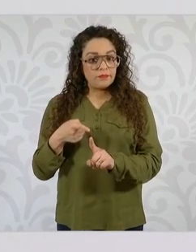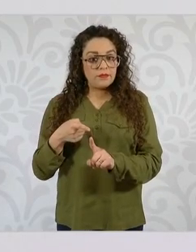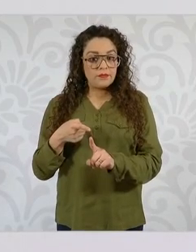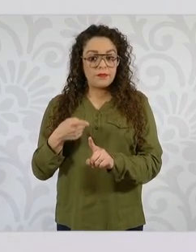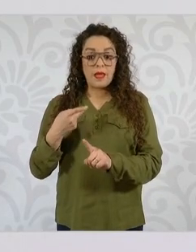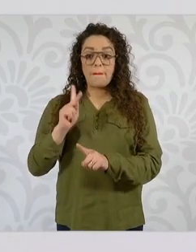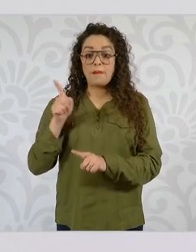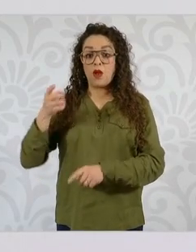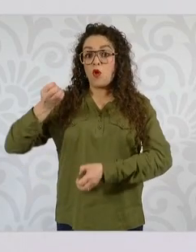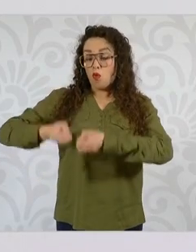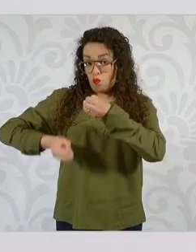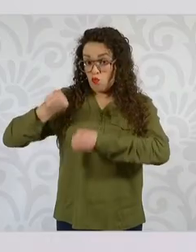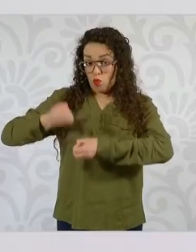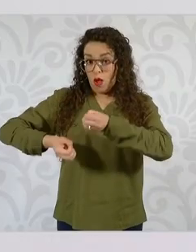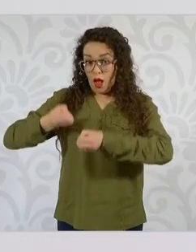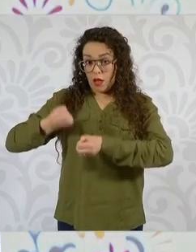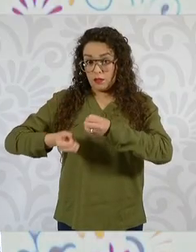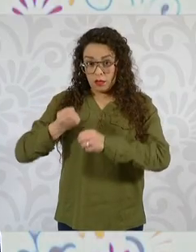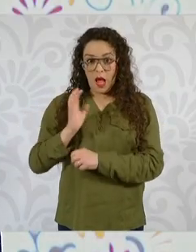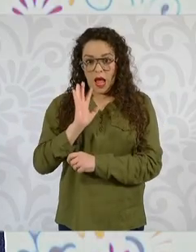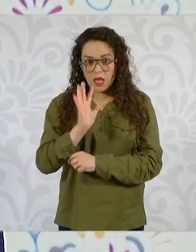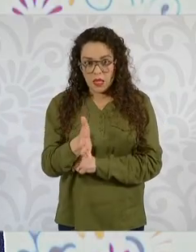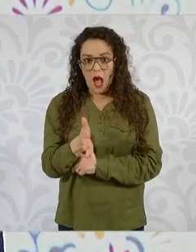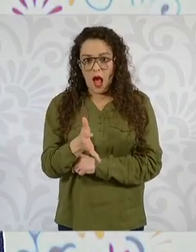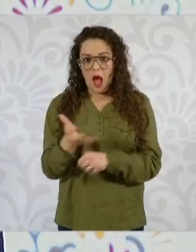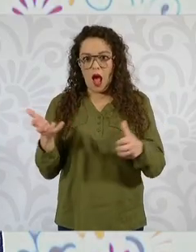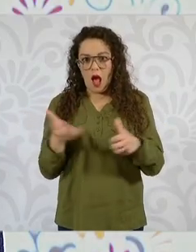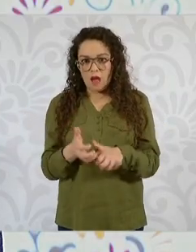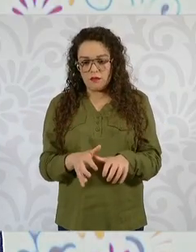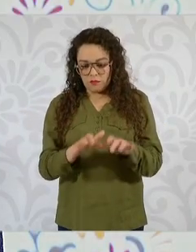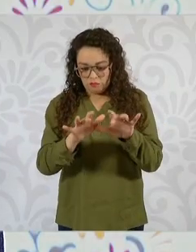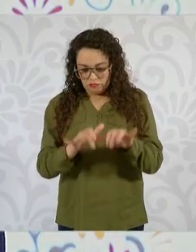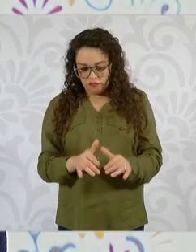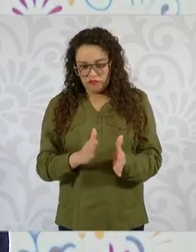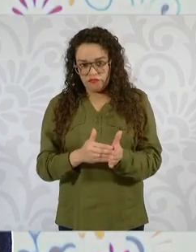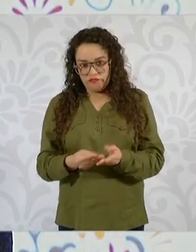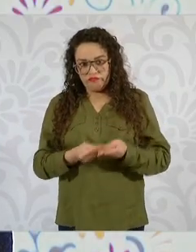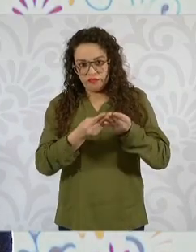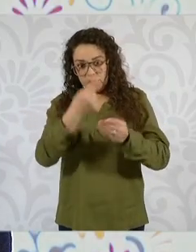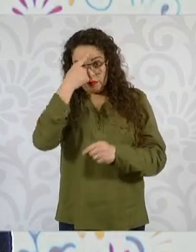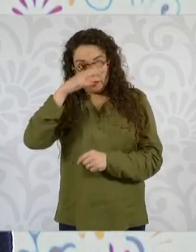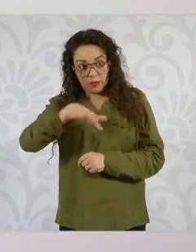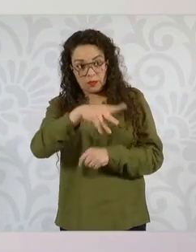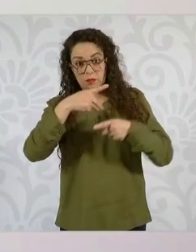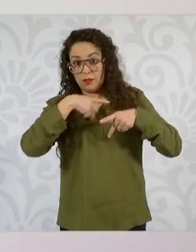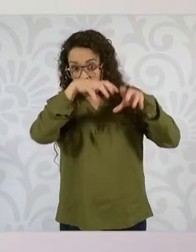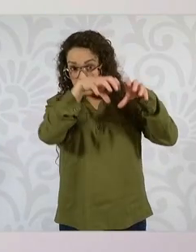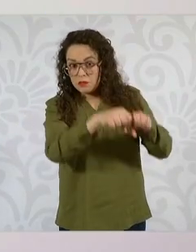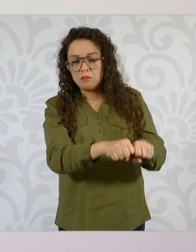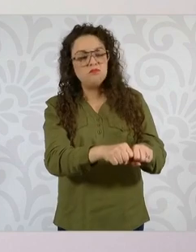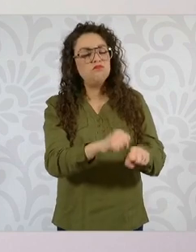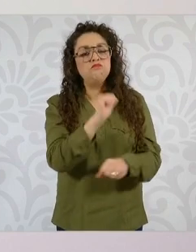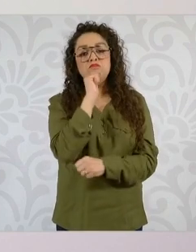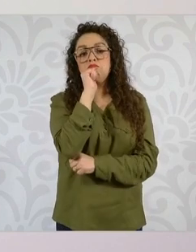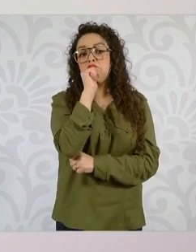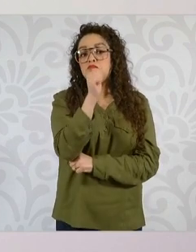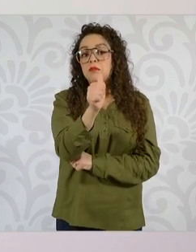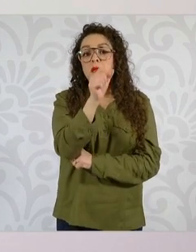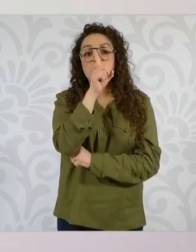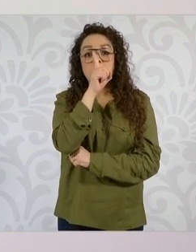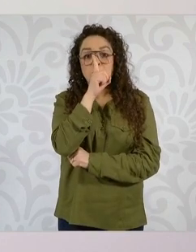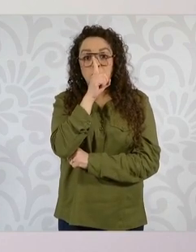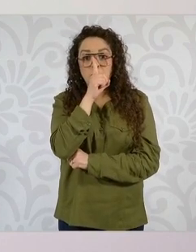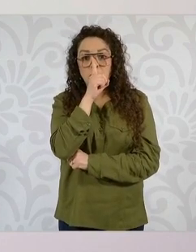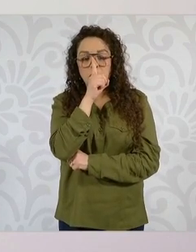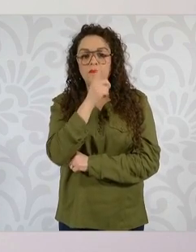dio la orden de aprehensión. Son al menos estos casos y estamos haciendo una consulta para